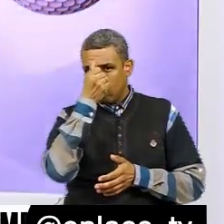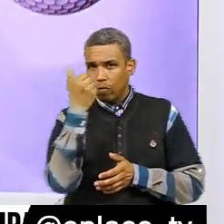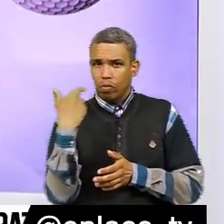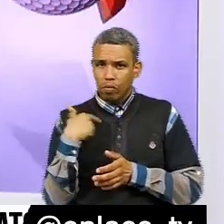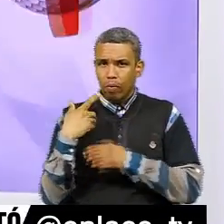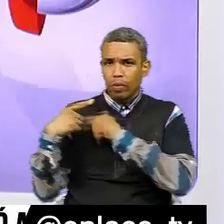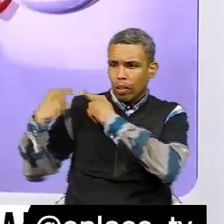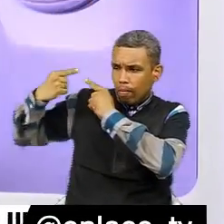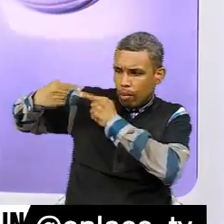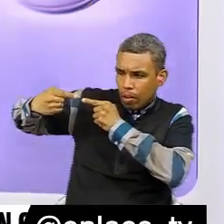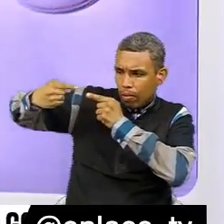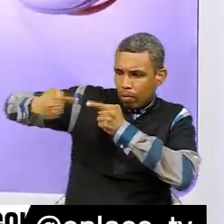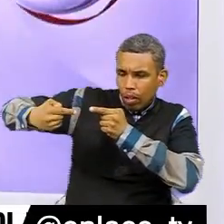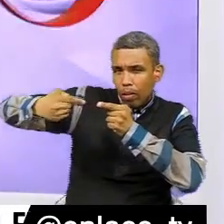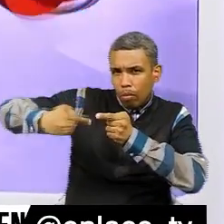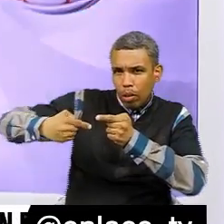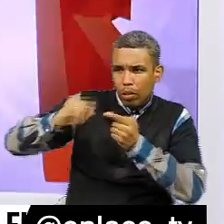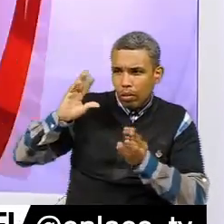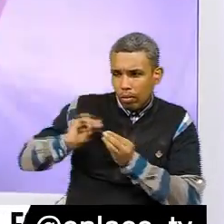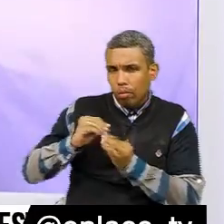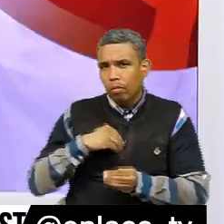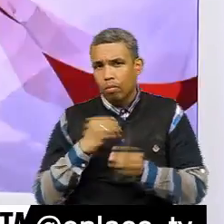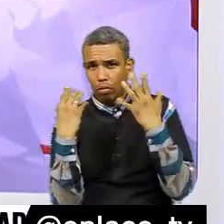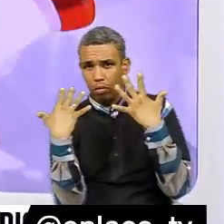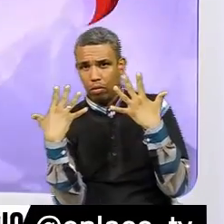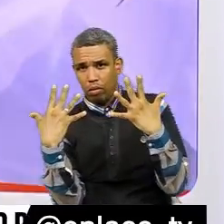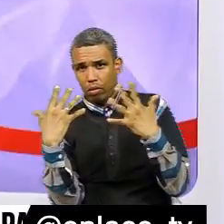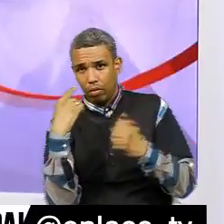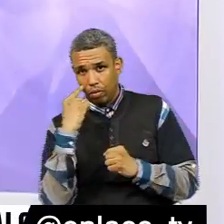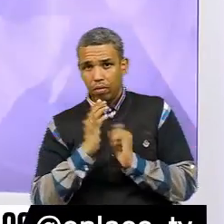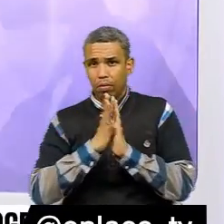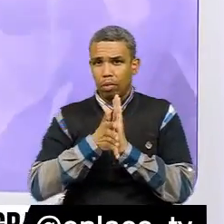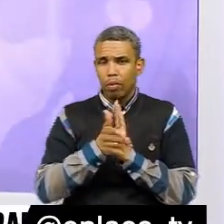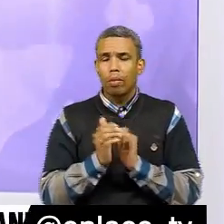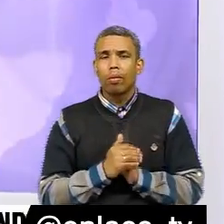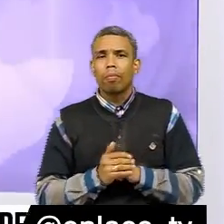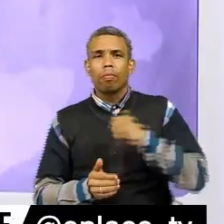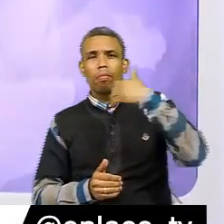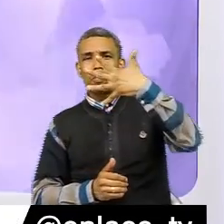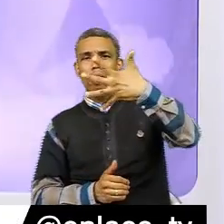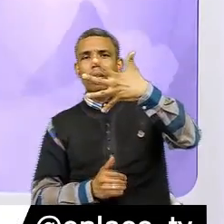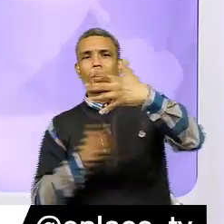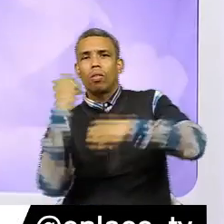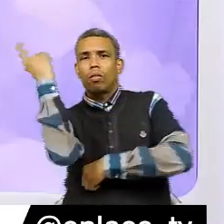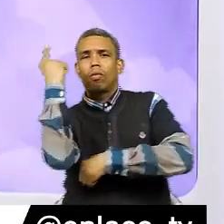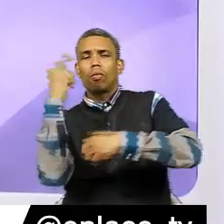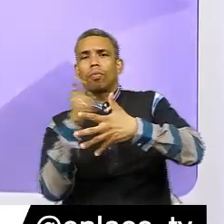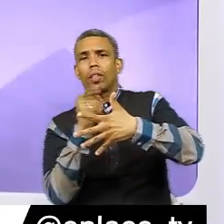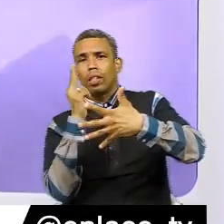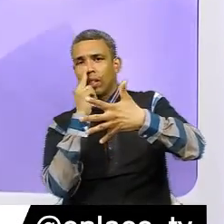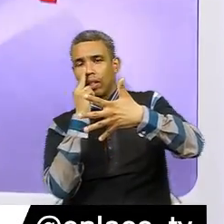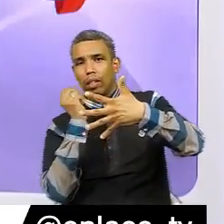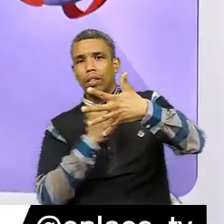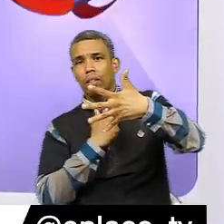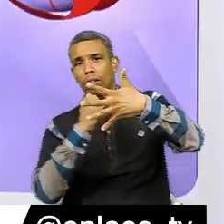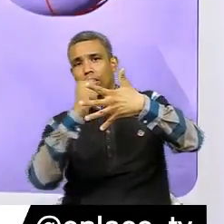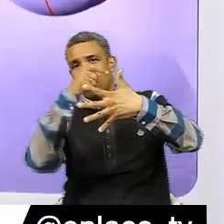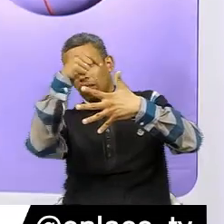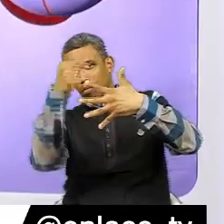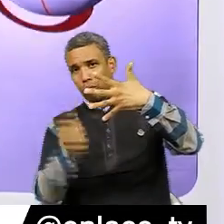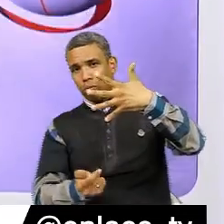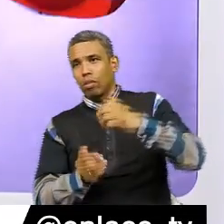fecha, el compromiso entre Alianza Petrolera y Once Caldas. Líder, Atlético Nacional, último en la tabla, el próximo rival del